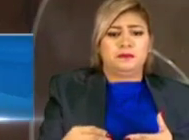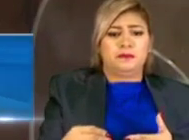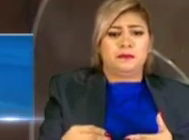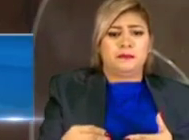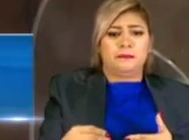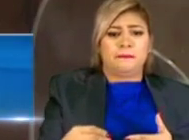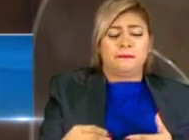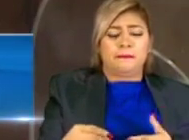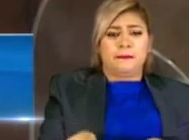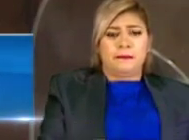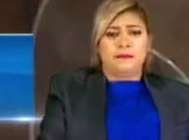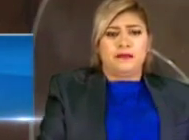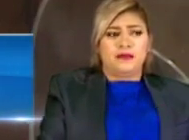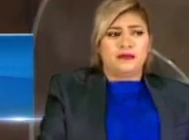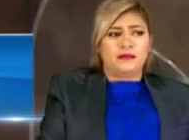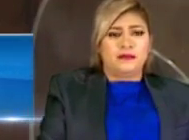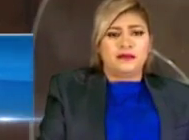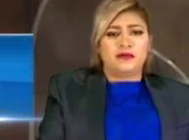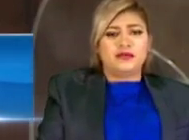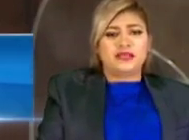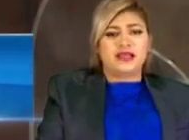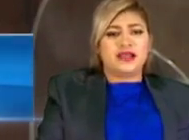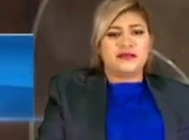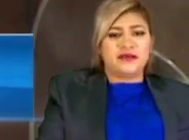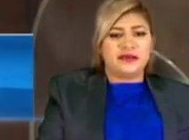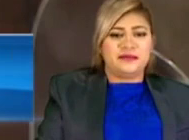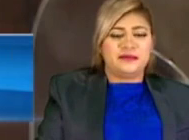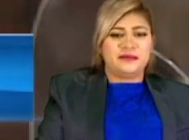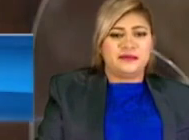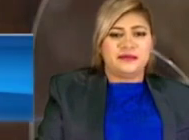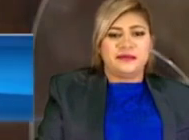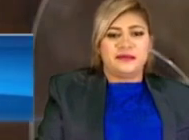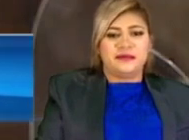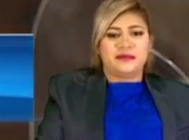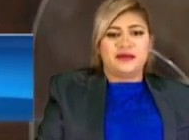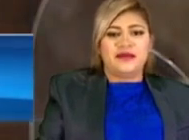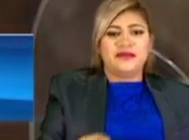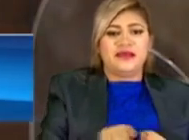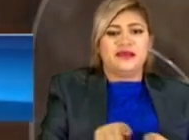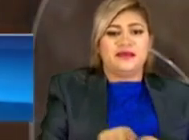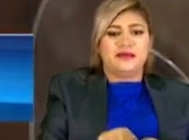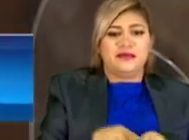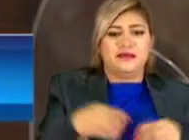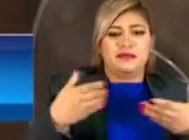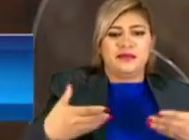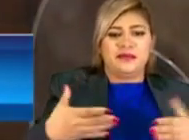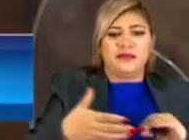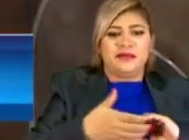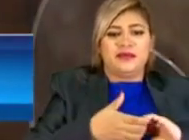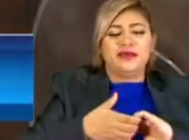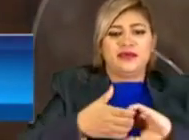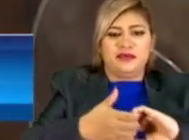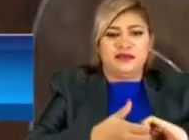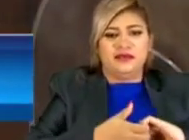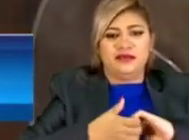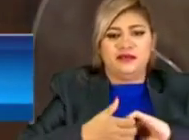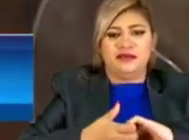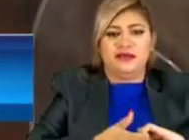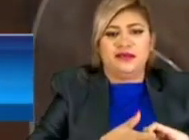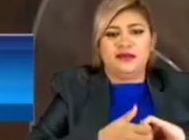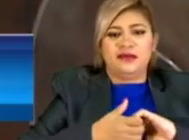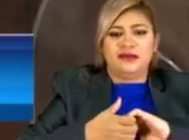Por su parte, Lima, desde que inició el Plan Panamá Solidario, ha comprado a pequeños